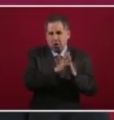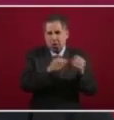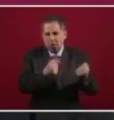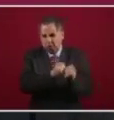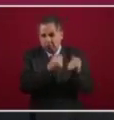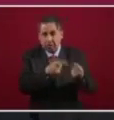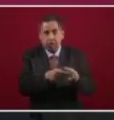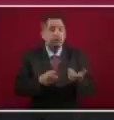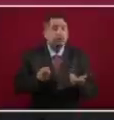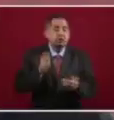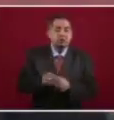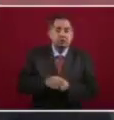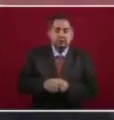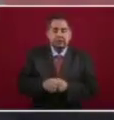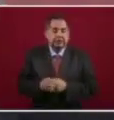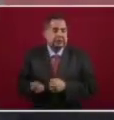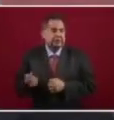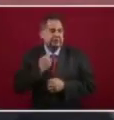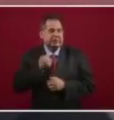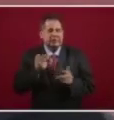los índices de letalidad